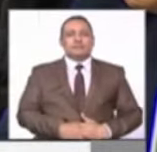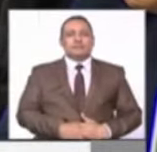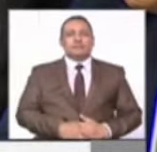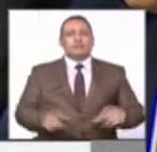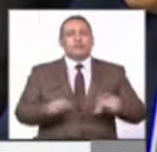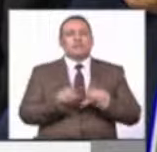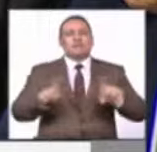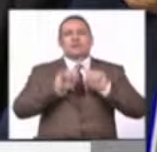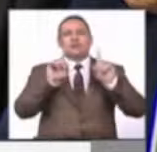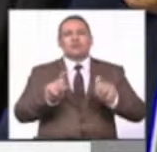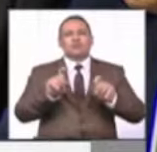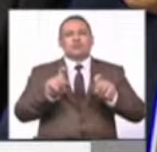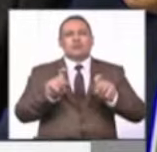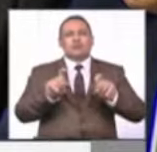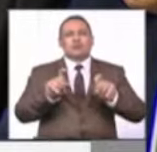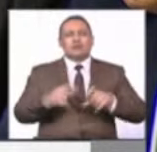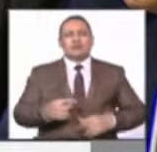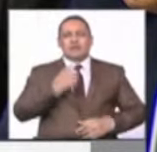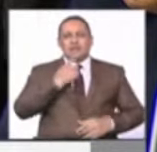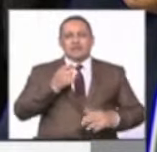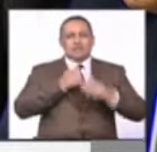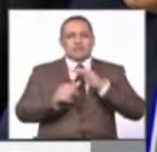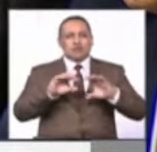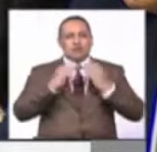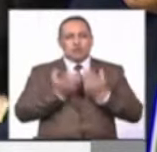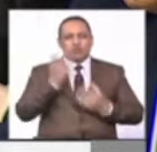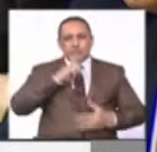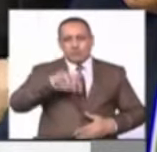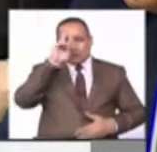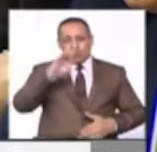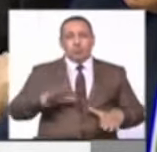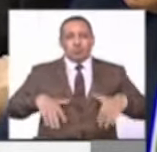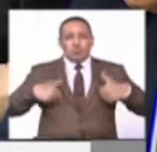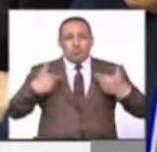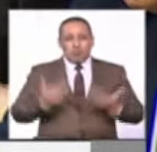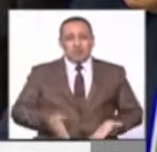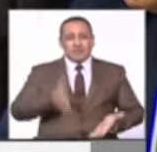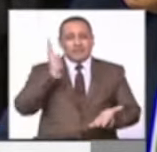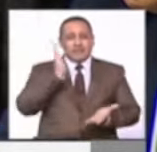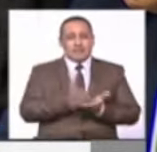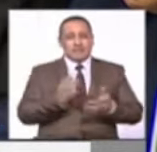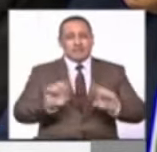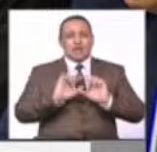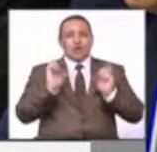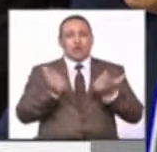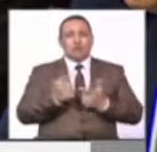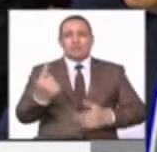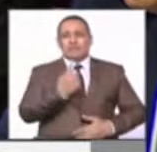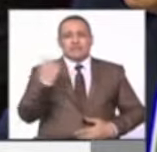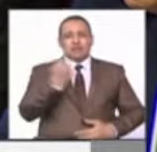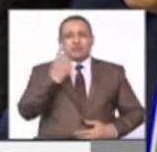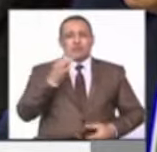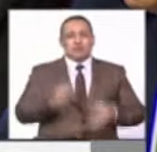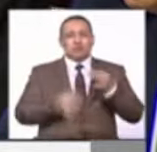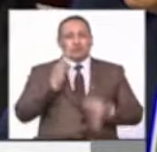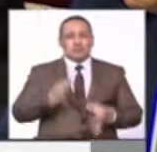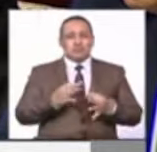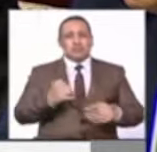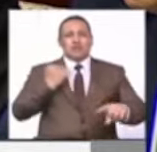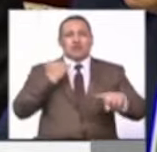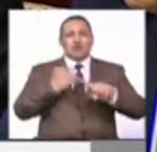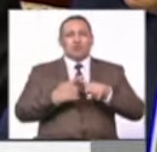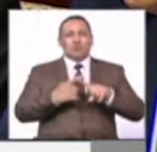La pregunta es el Congreso de la República puede sancionar a la junta Nacional de Justicia por